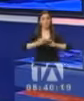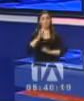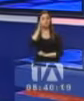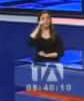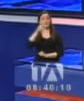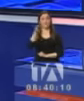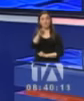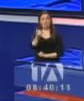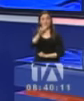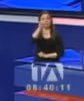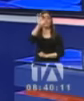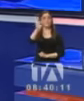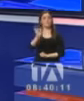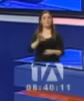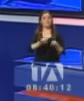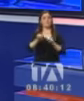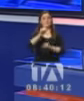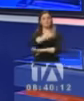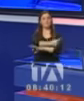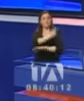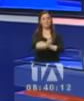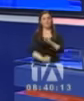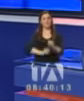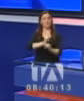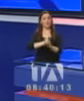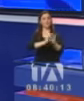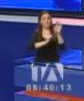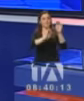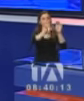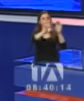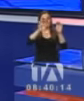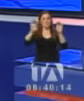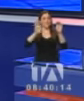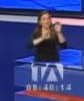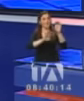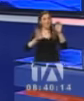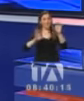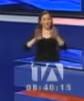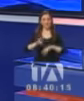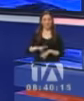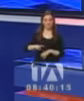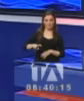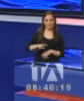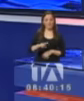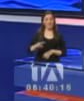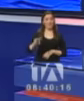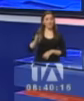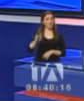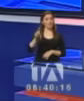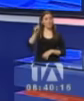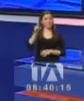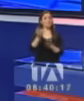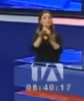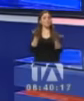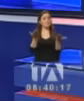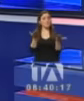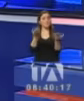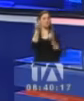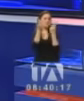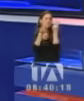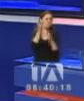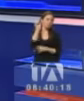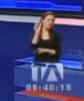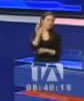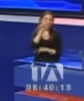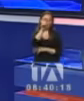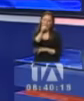Mañana miércoles 18 de mayo es el Día Internacional de los Museos y hoy queremos hacer un recorrido por uno de ellos que es poco visitado para